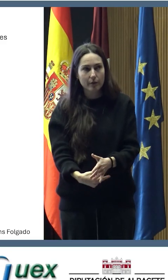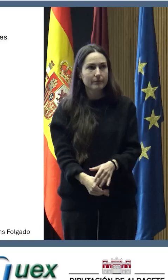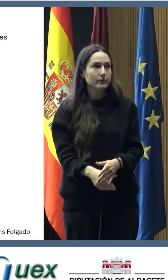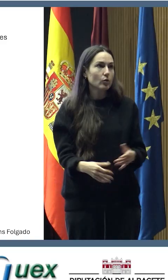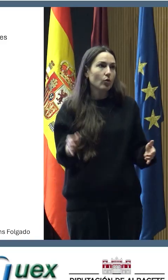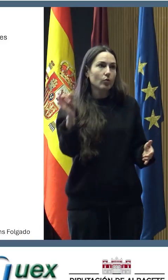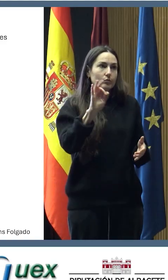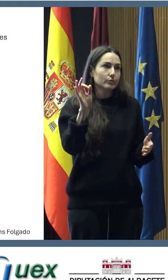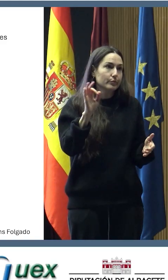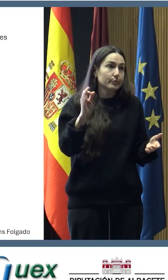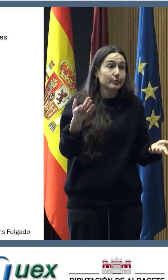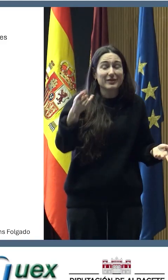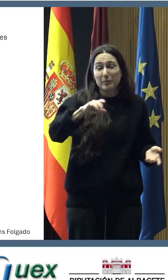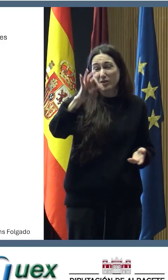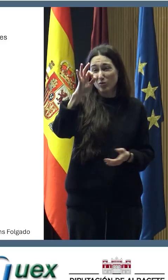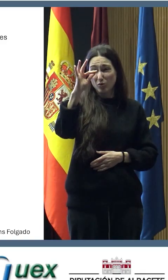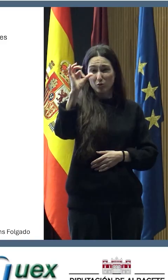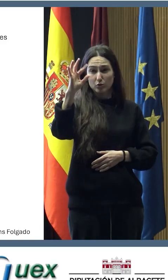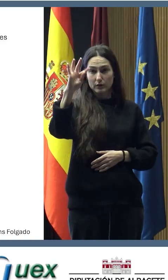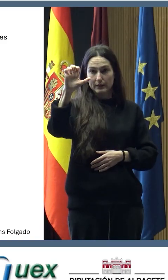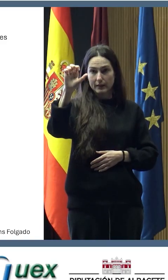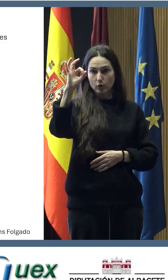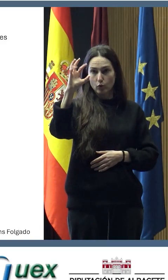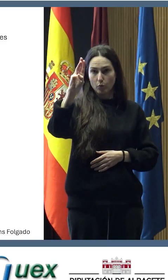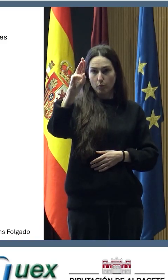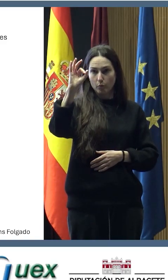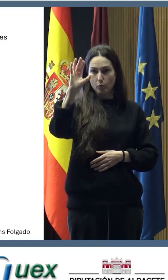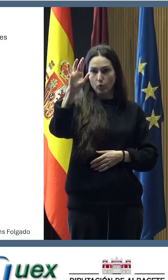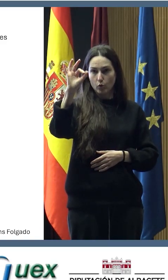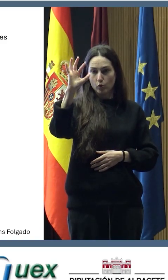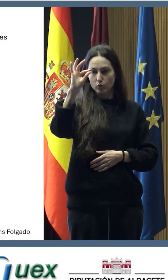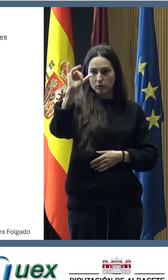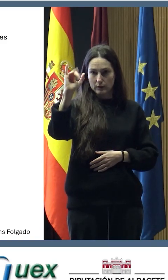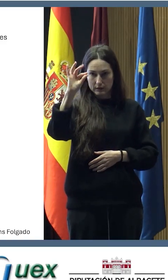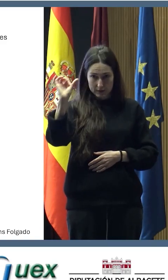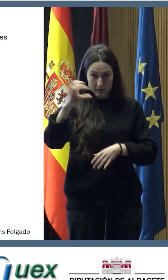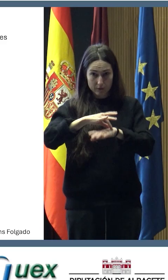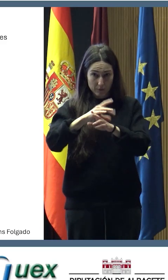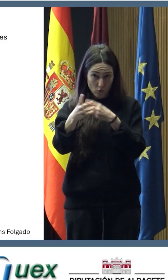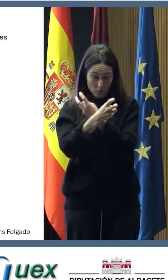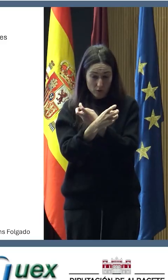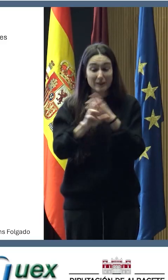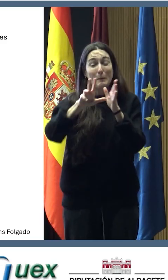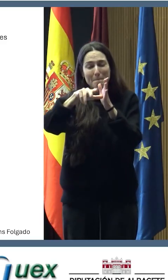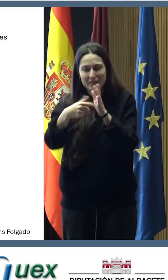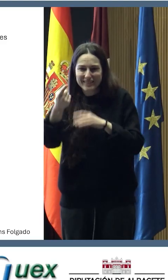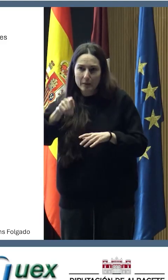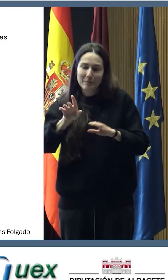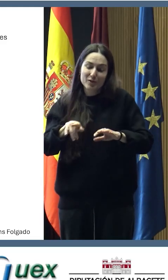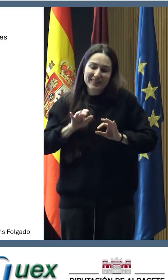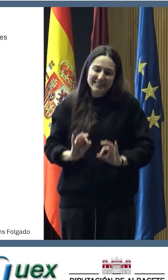bueno, aquí he puesto también la osteoporosis porque es una excepción. La osteoporosis